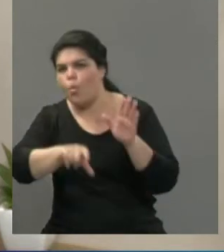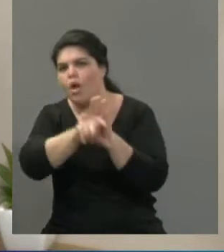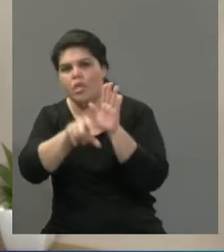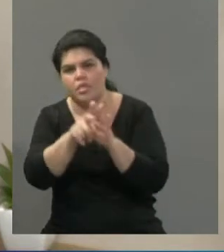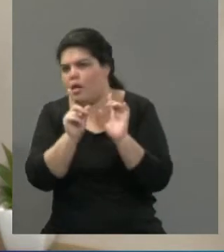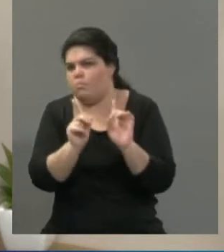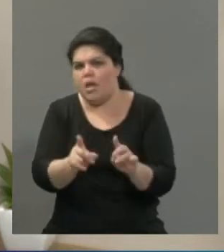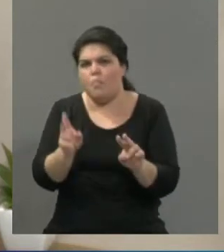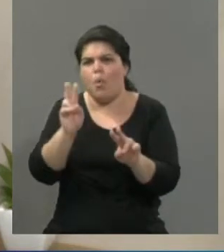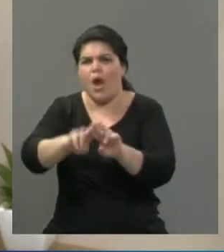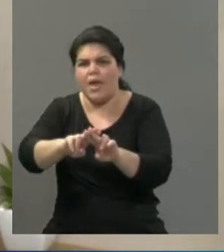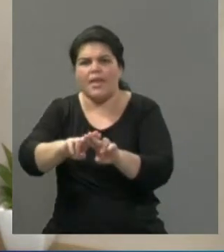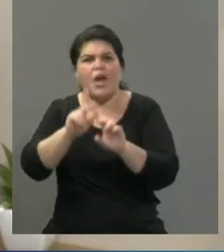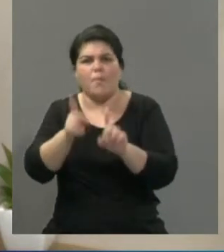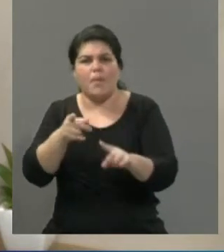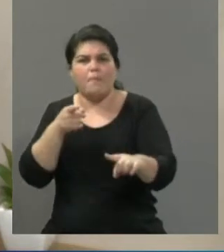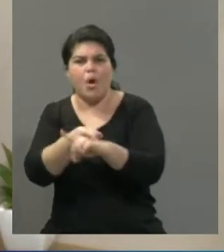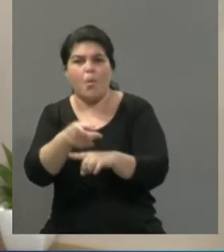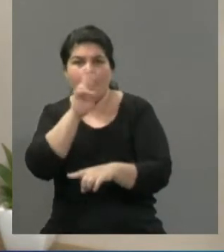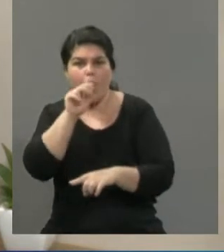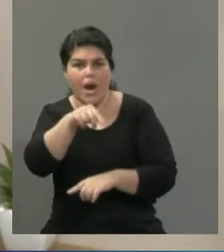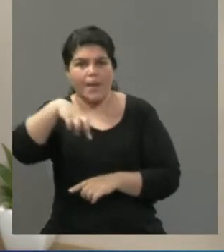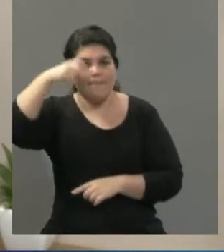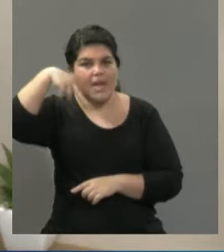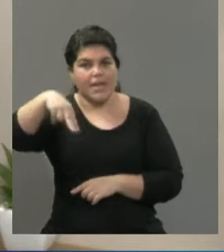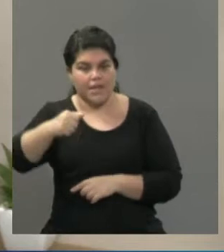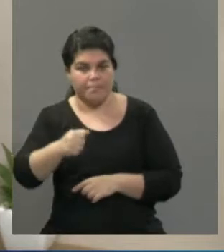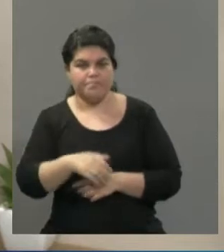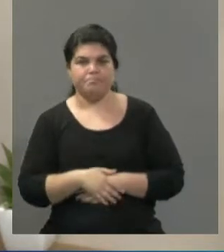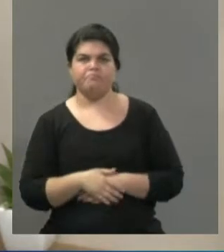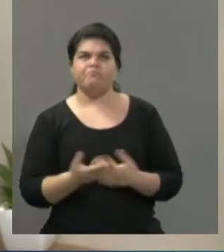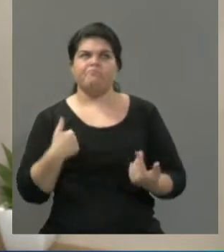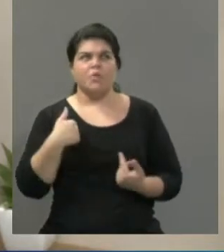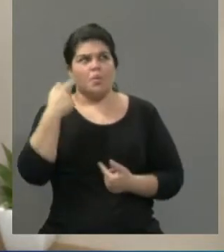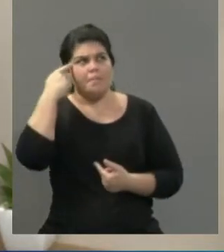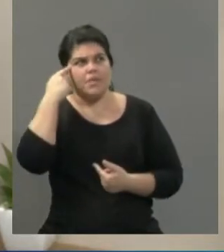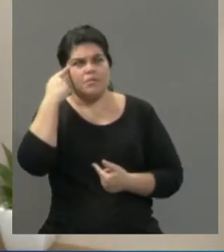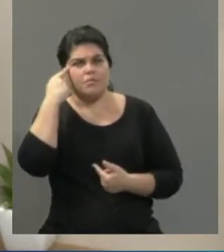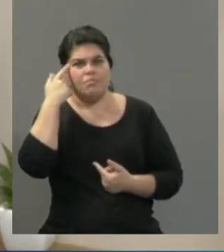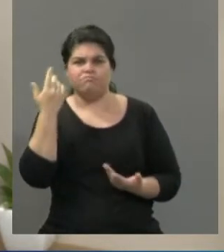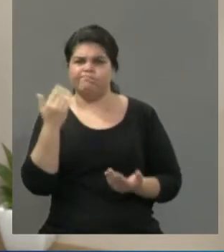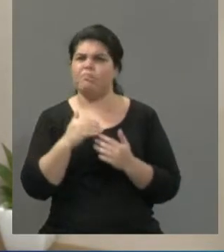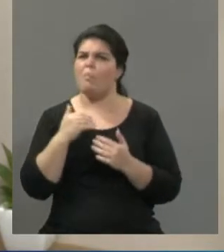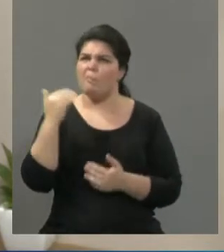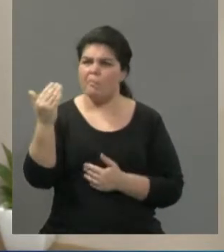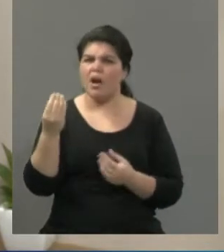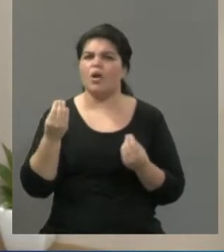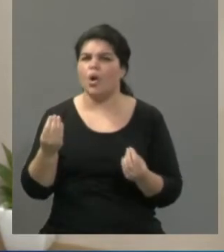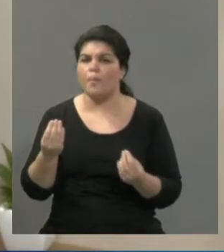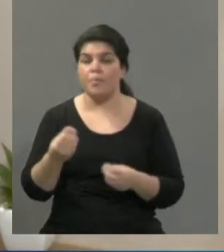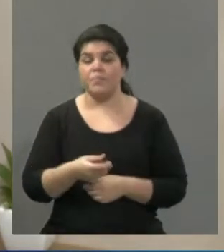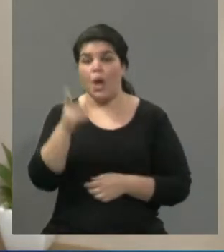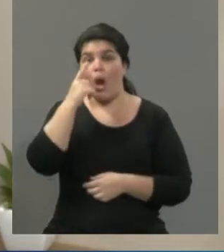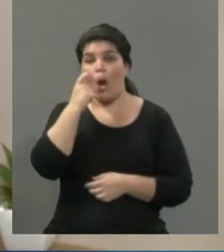Y el problema, yo creo, mayor es cuando esto, no sé si el problema mayor, pero una dimensión del problema es que Fernando Iglesias,